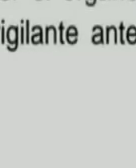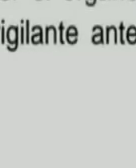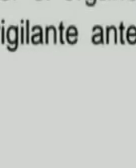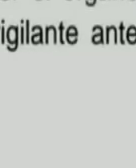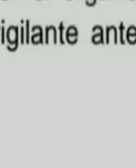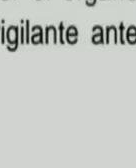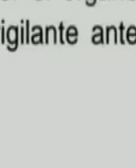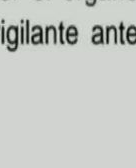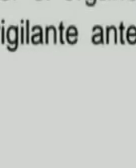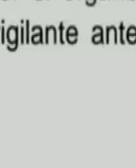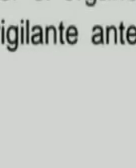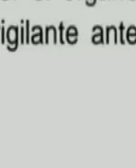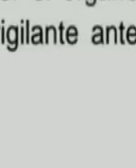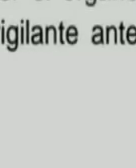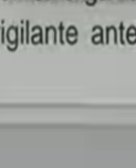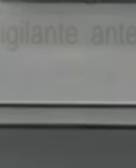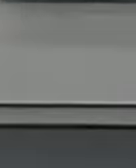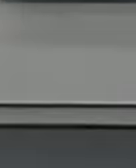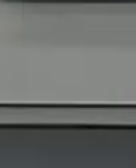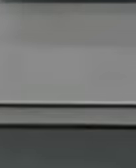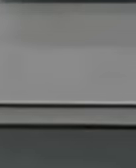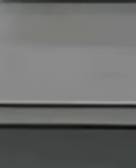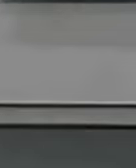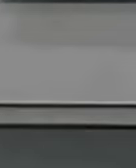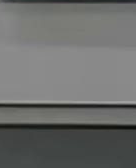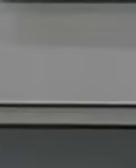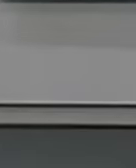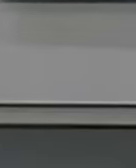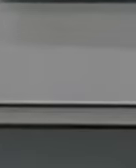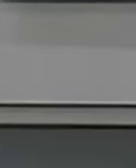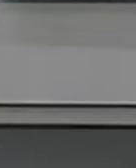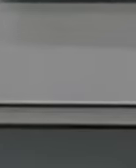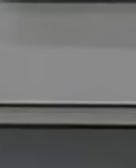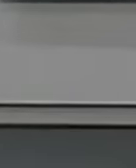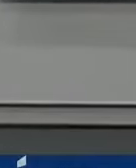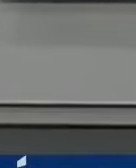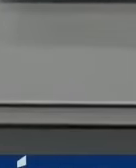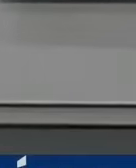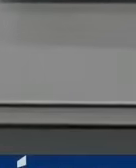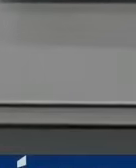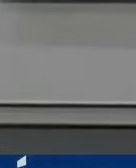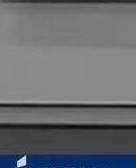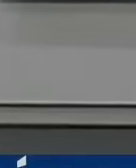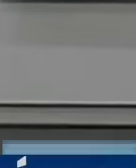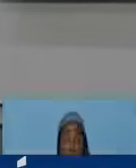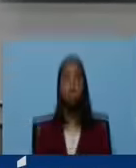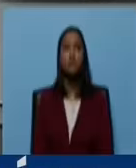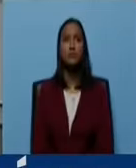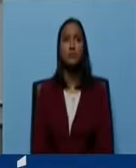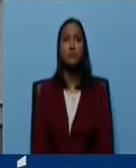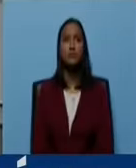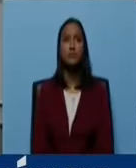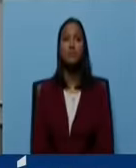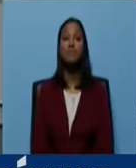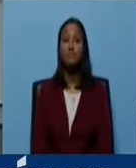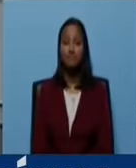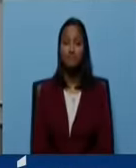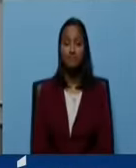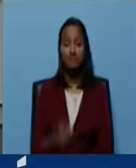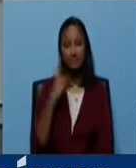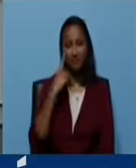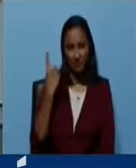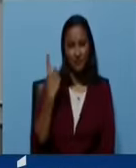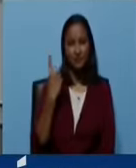TCJ tomó nota de esta, de este comunicado, y yo quiero